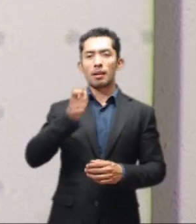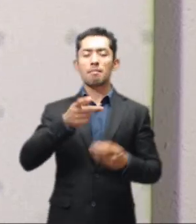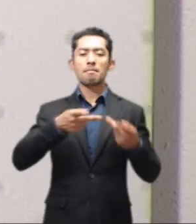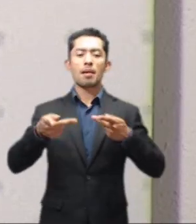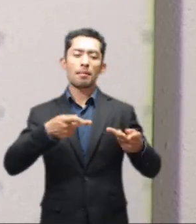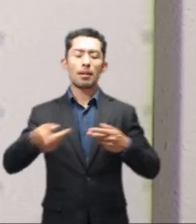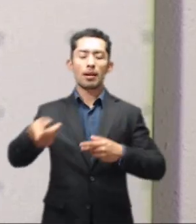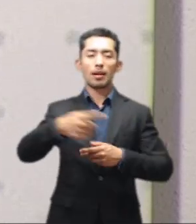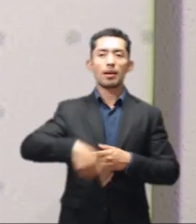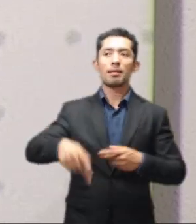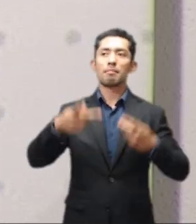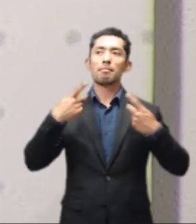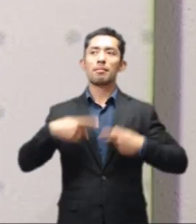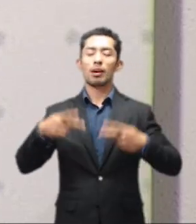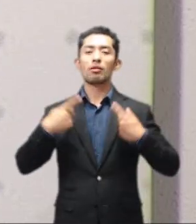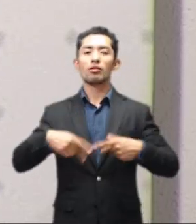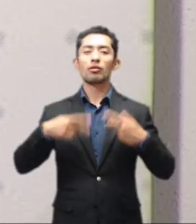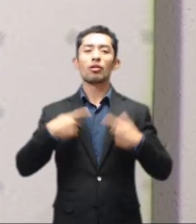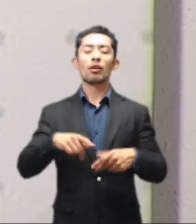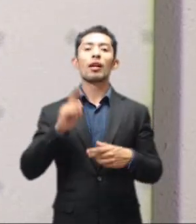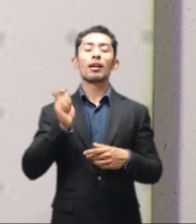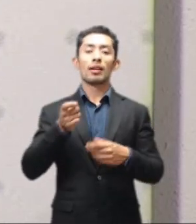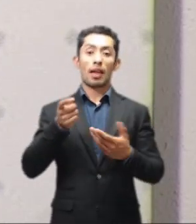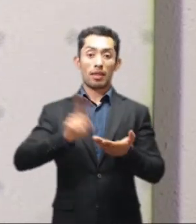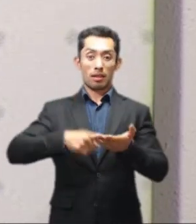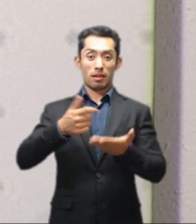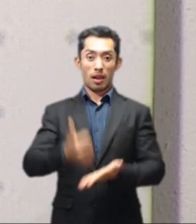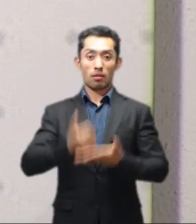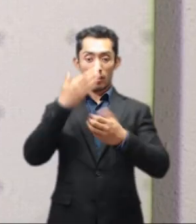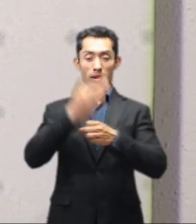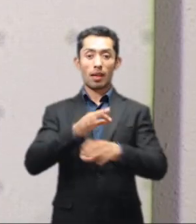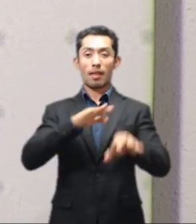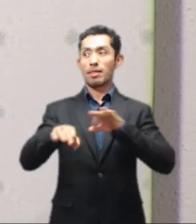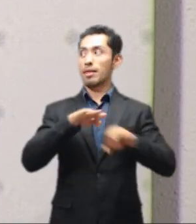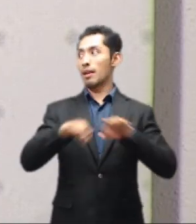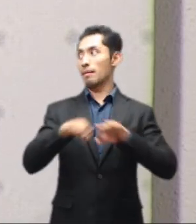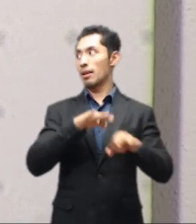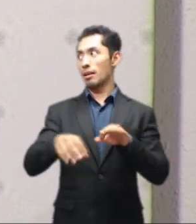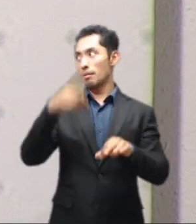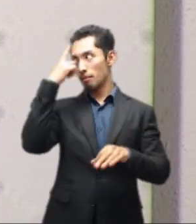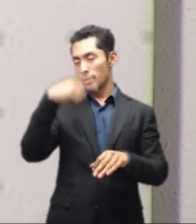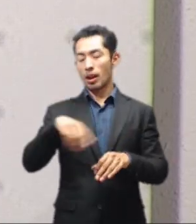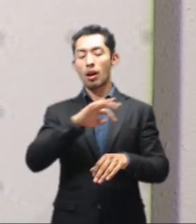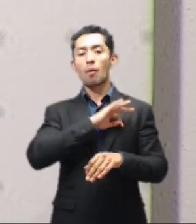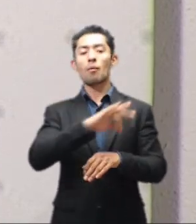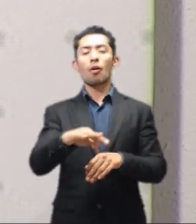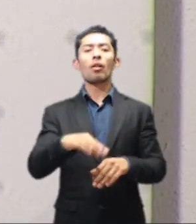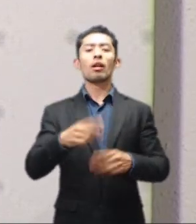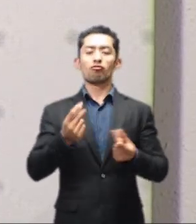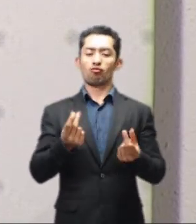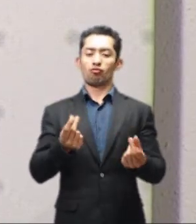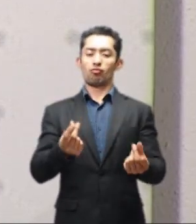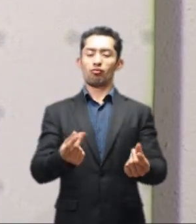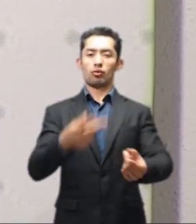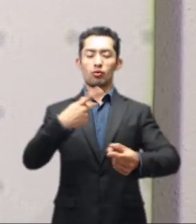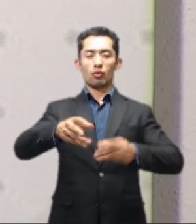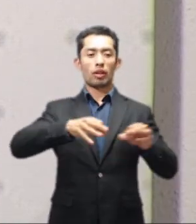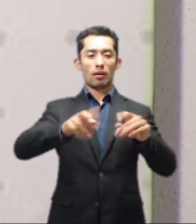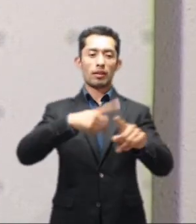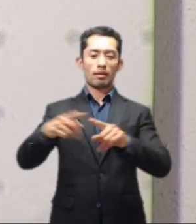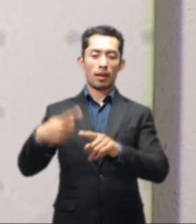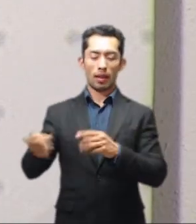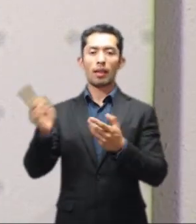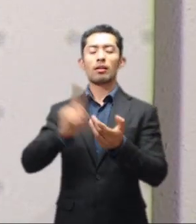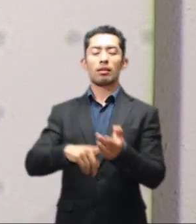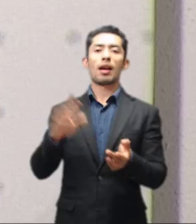a nuestras personas que atiendan el ayuntamiento para para poder activar todos sus servicios que nos